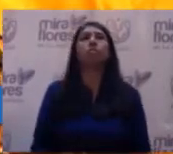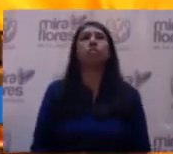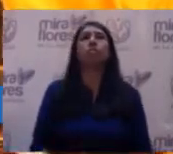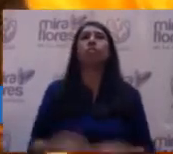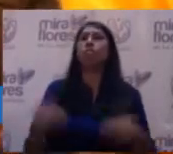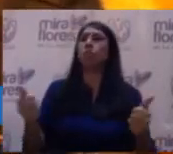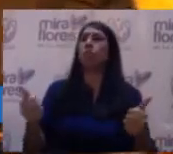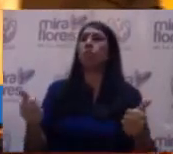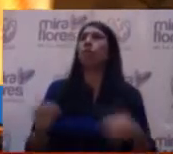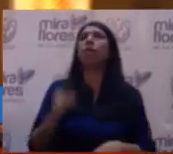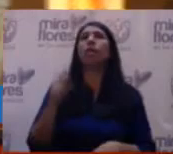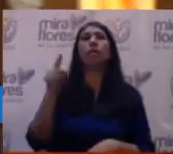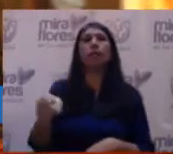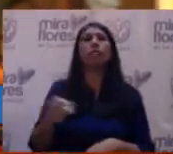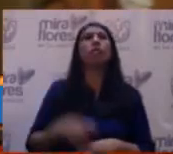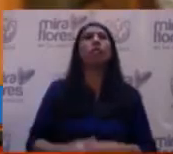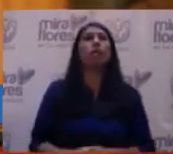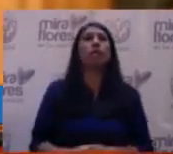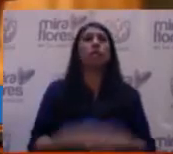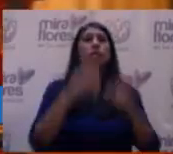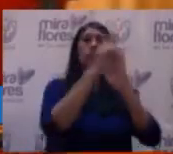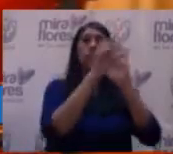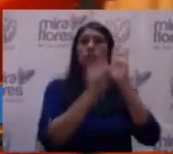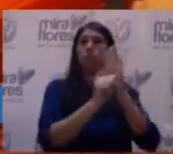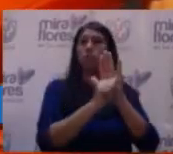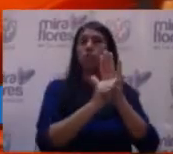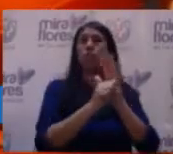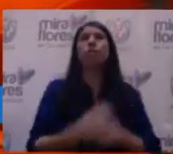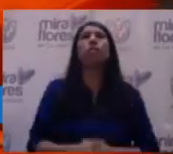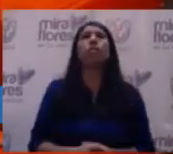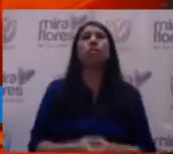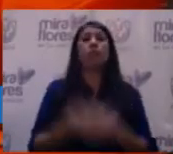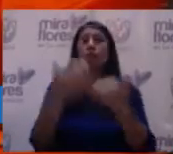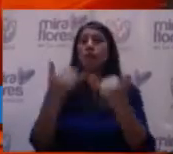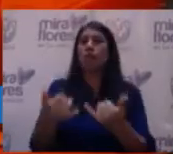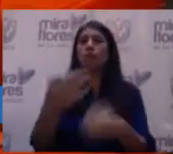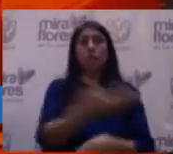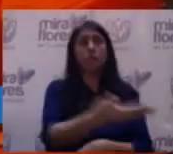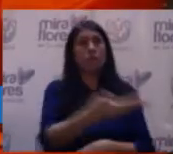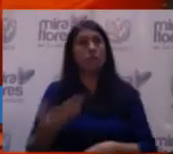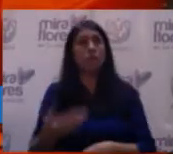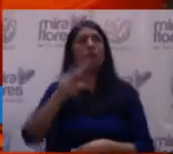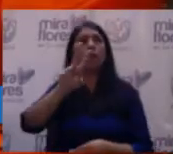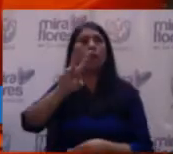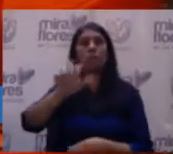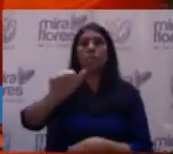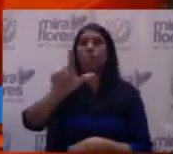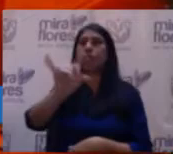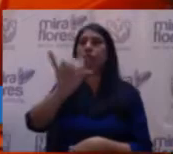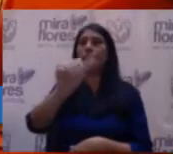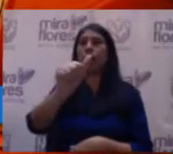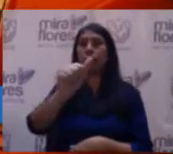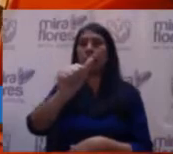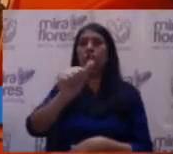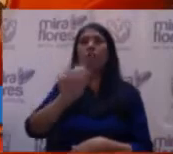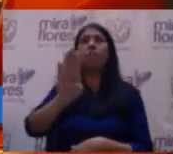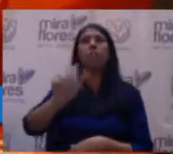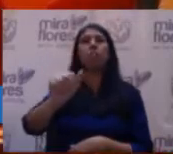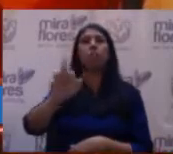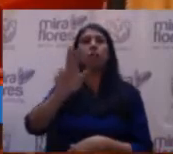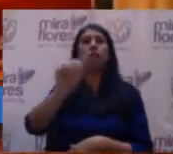Muy bien, esa es la parte pertinente de la resolución y ahora vamos a invitar a Valia Barak a la juramentación del